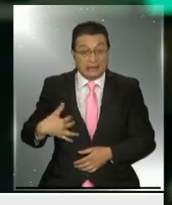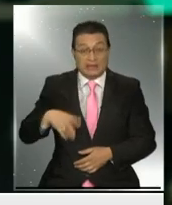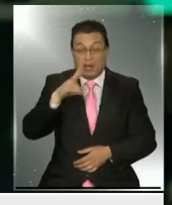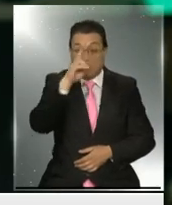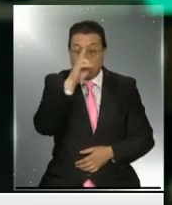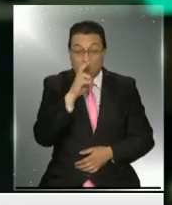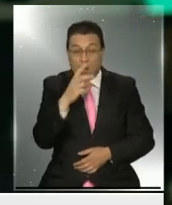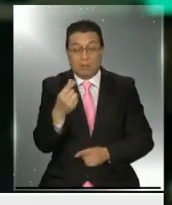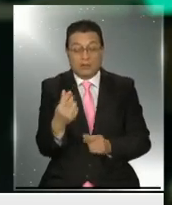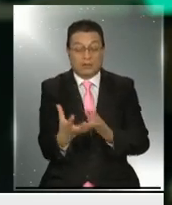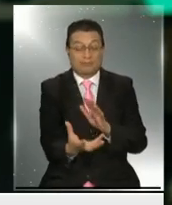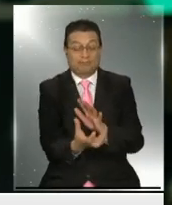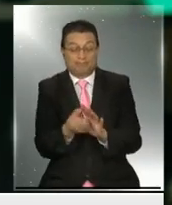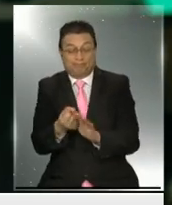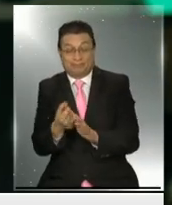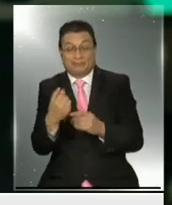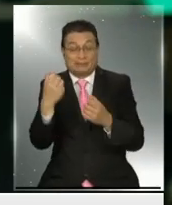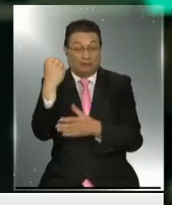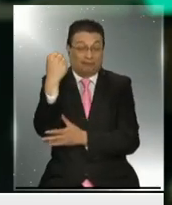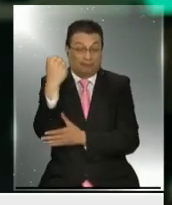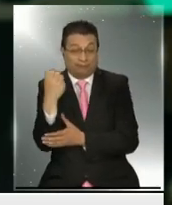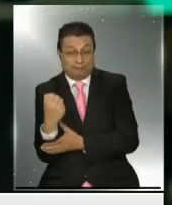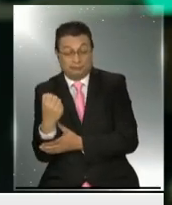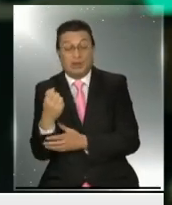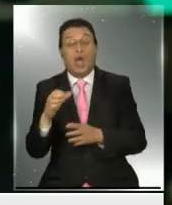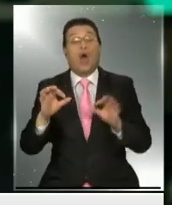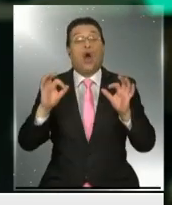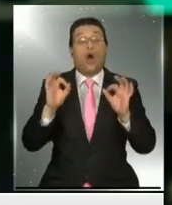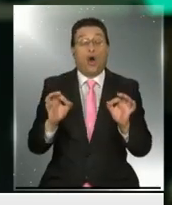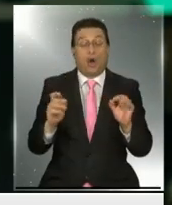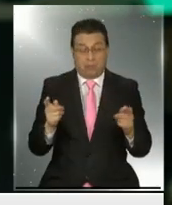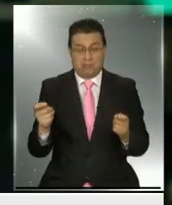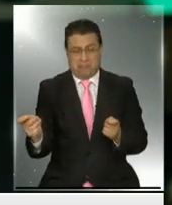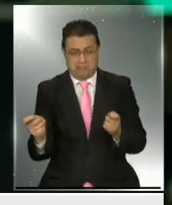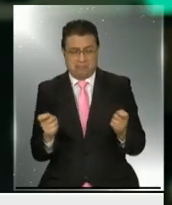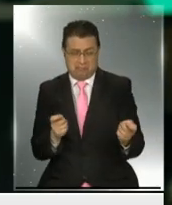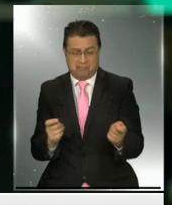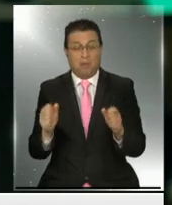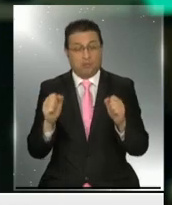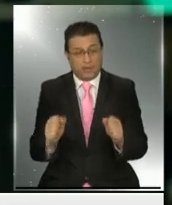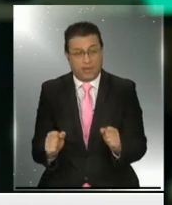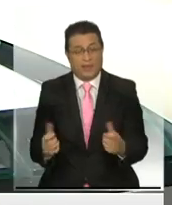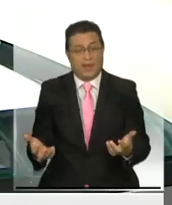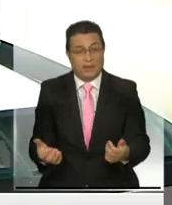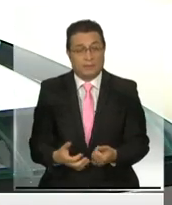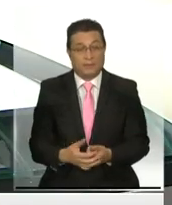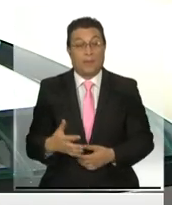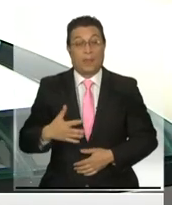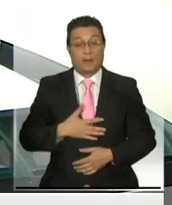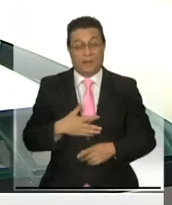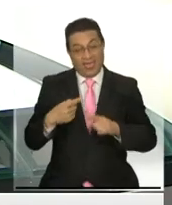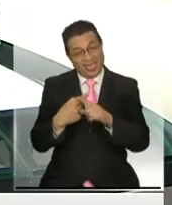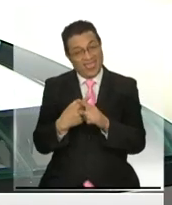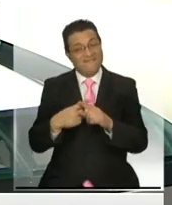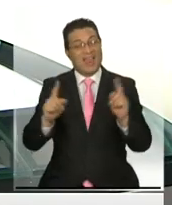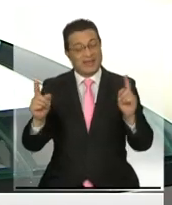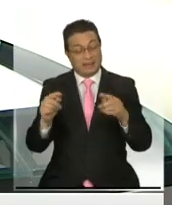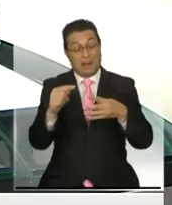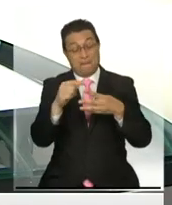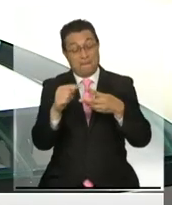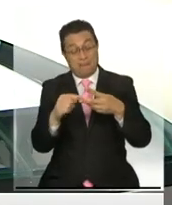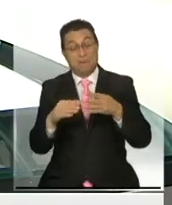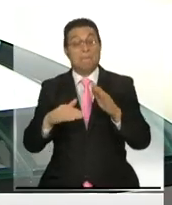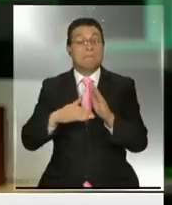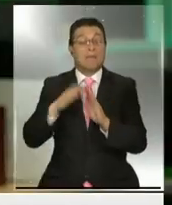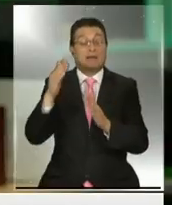retiros fuertes capitales o es algo más bien manejable en el mediano y largo plazo al yo diría que la diferencia principal que hay